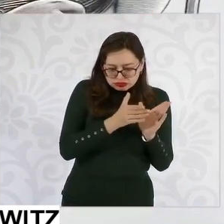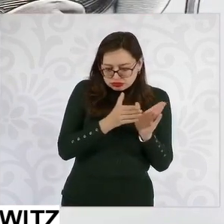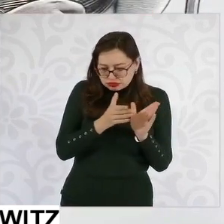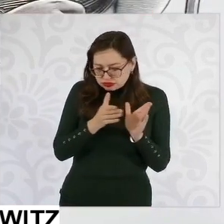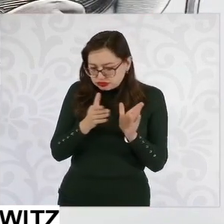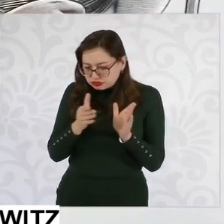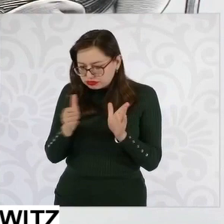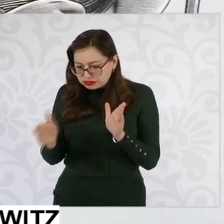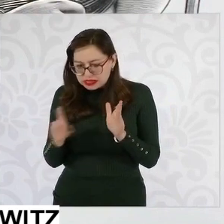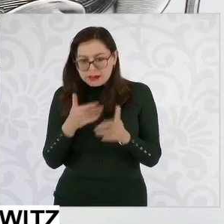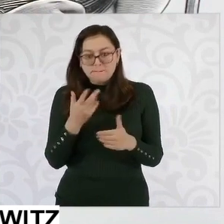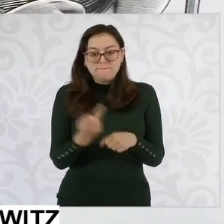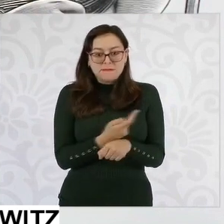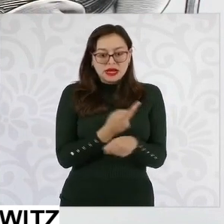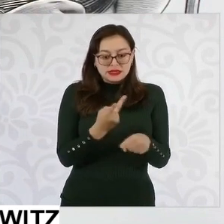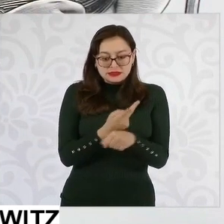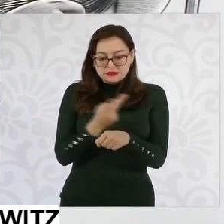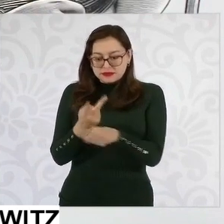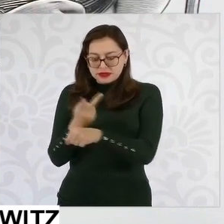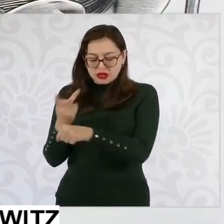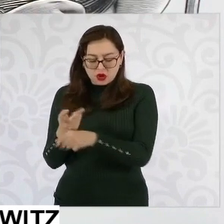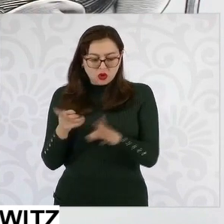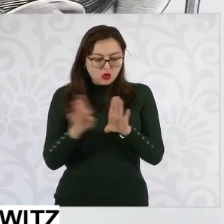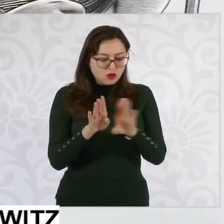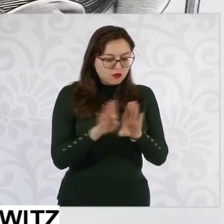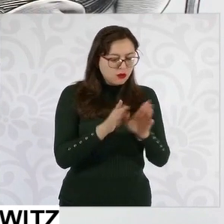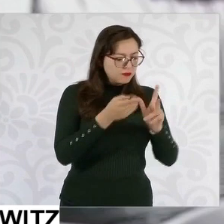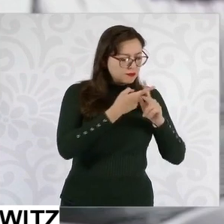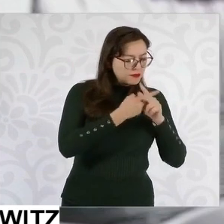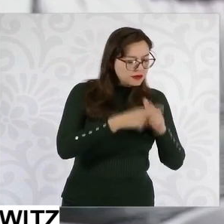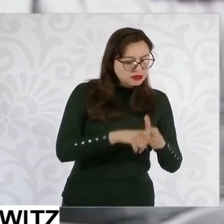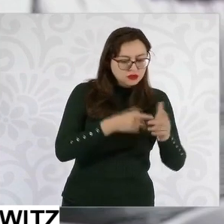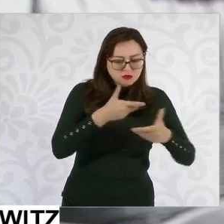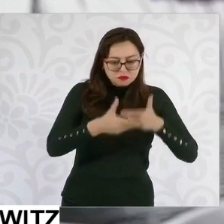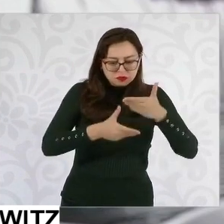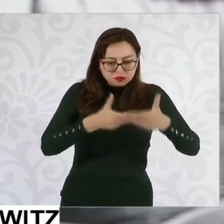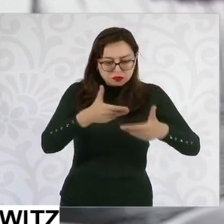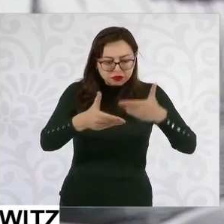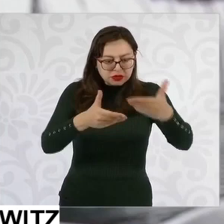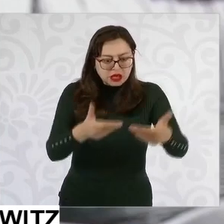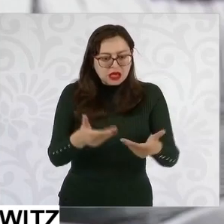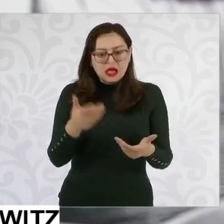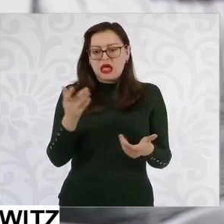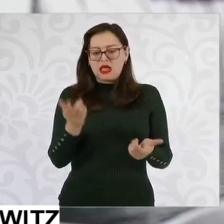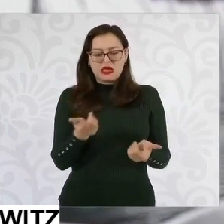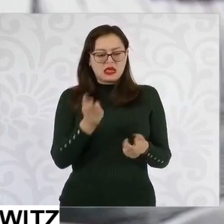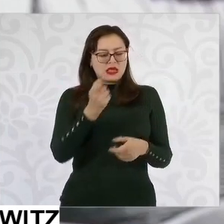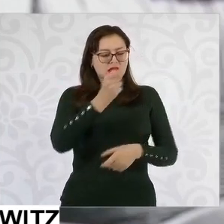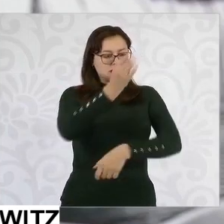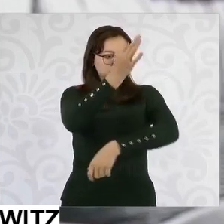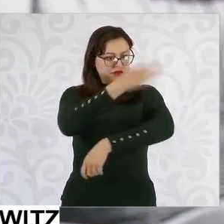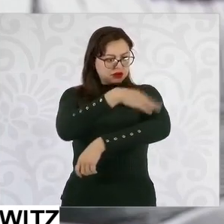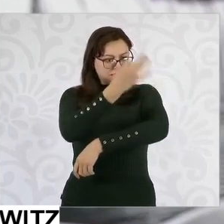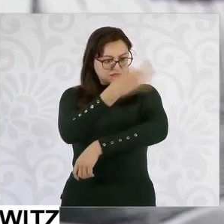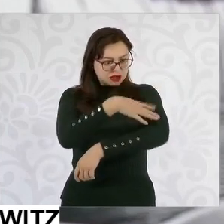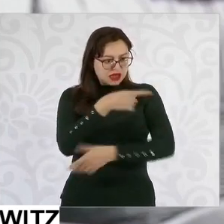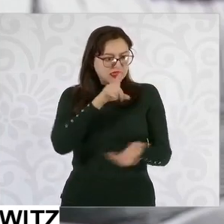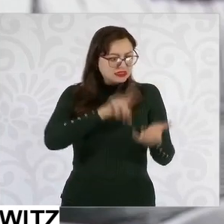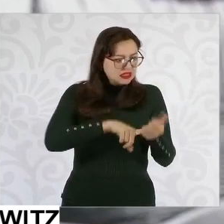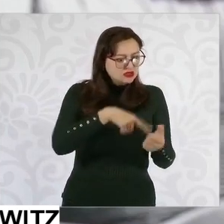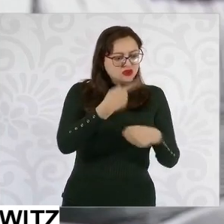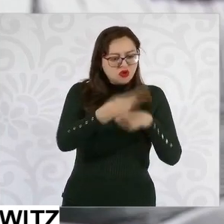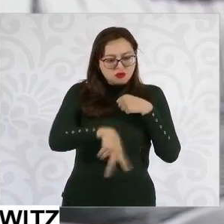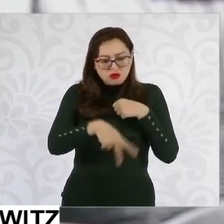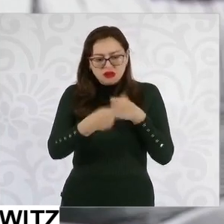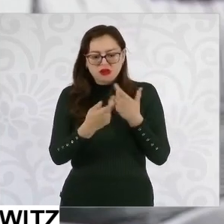producción, dando trazabilidad a la elaboración y transporte para identificar la